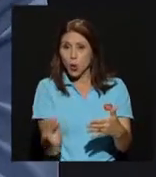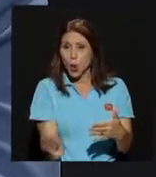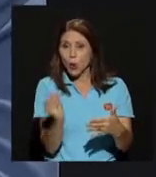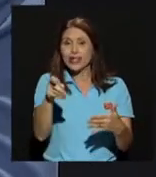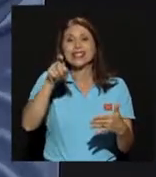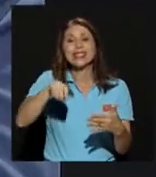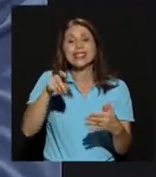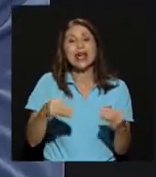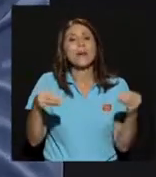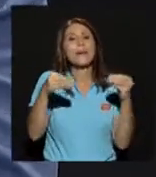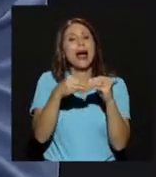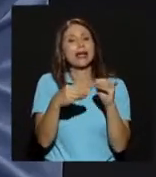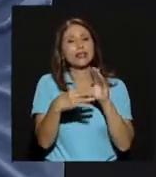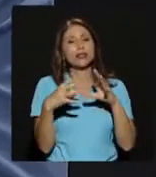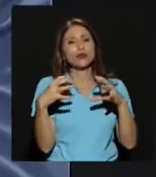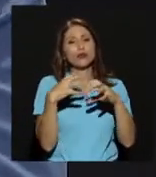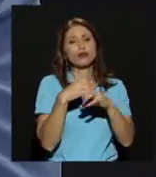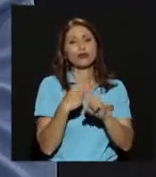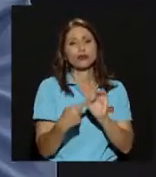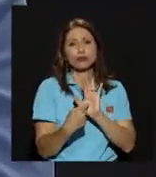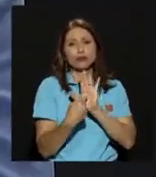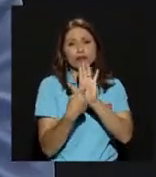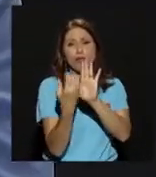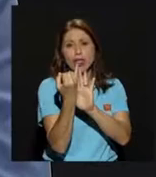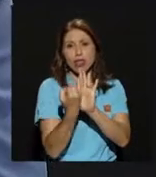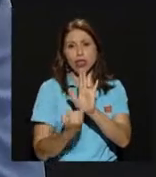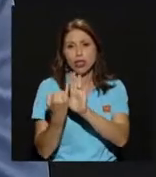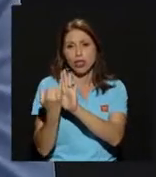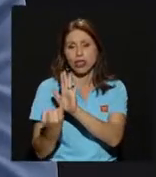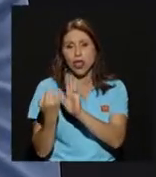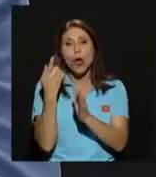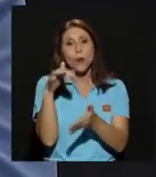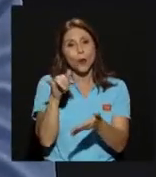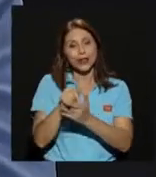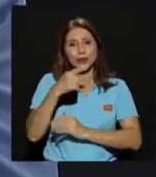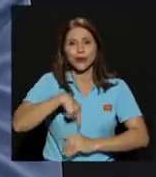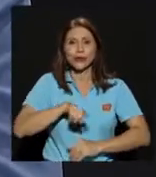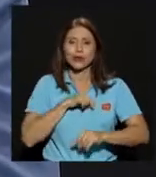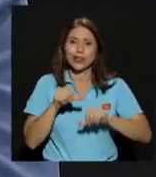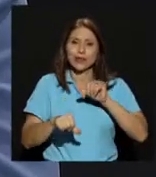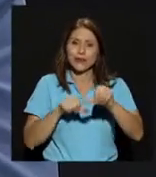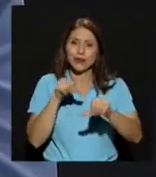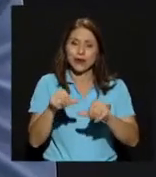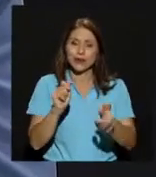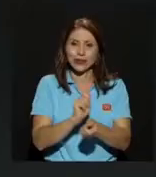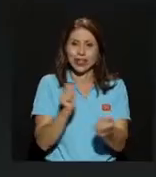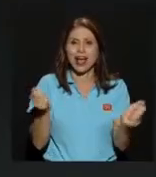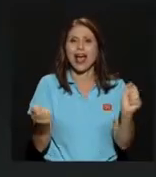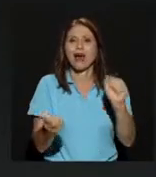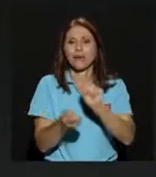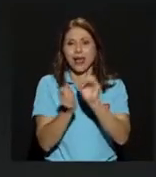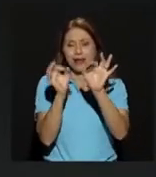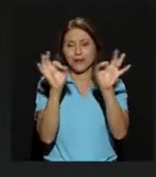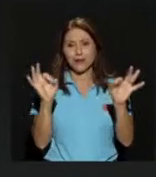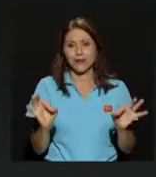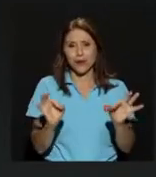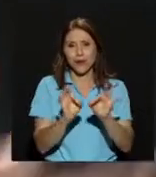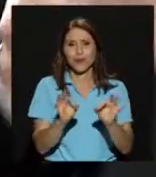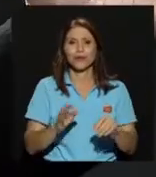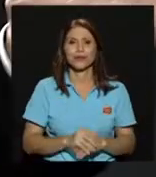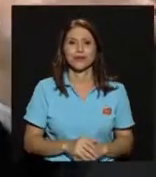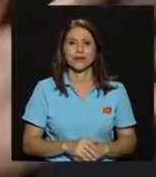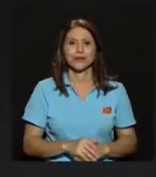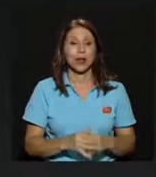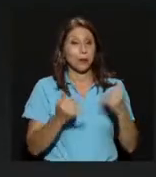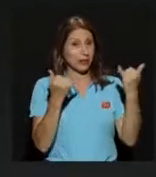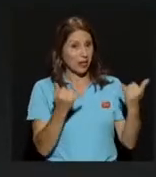más ilustraciones pues es por esa razón que hemos hecho también el esfuerzo de cambiar pasemos de